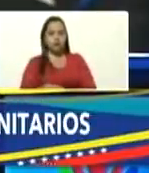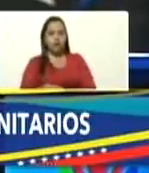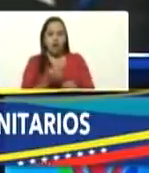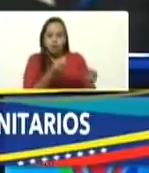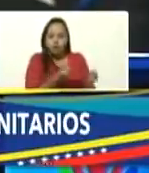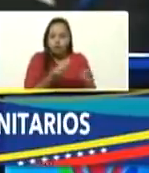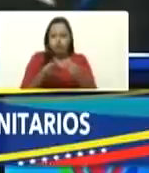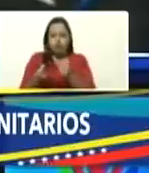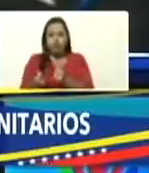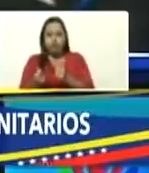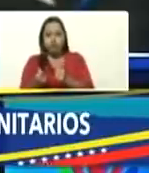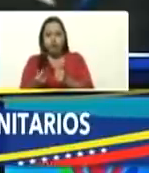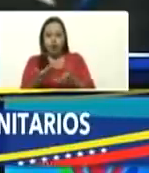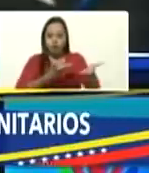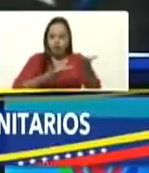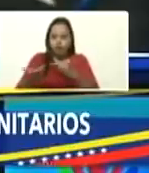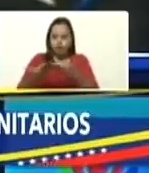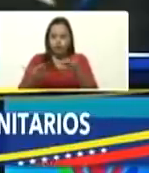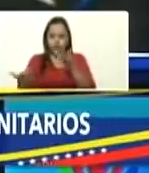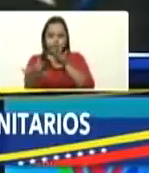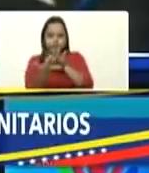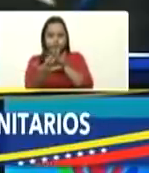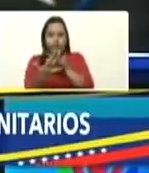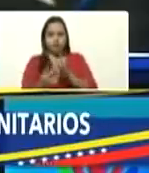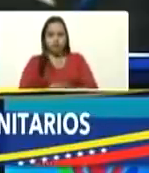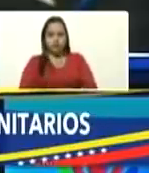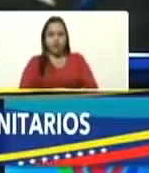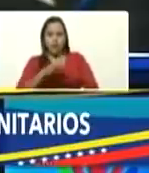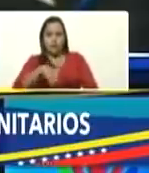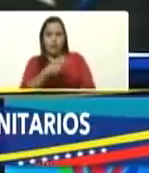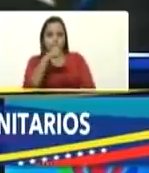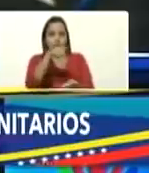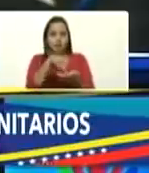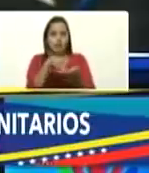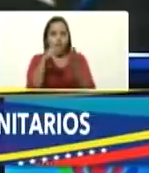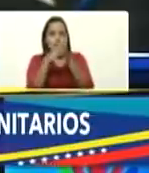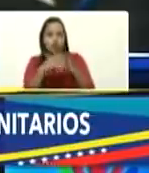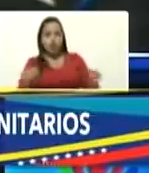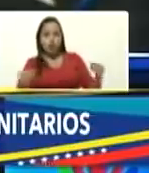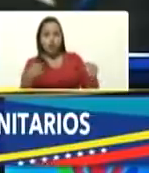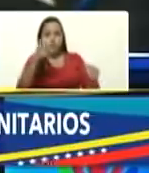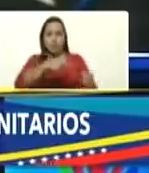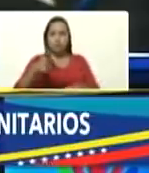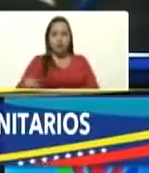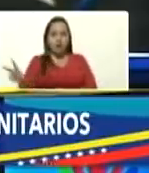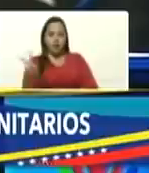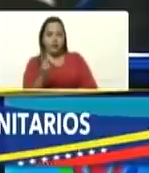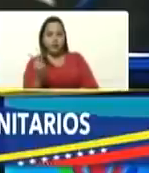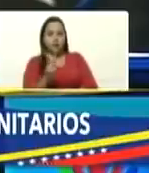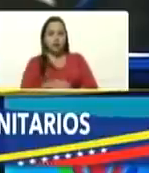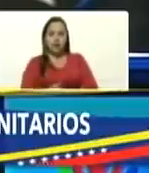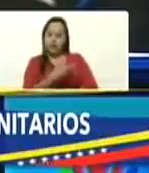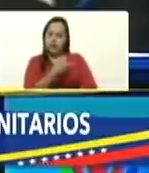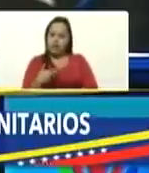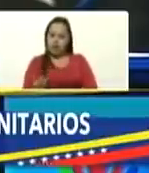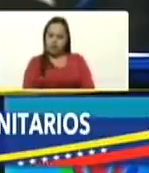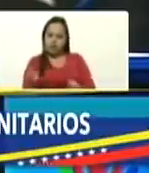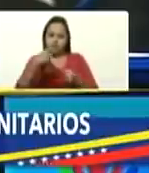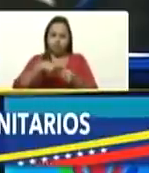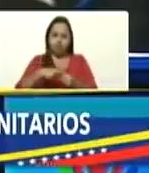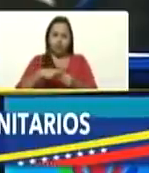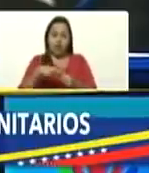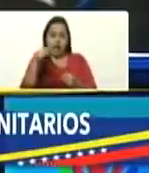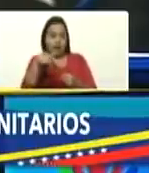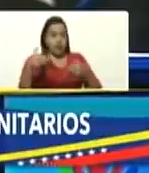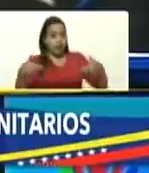activo, interactivo, para que participen todos los venezolanos y venezolanas que quieran sumarse a este